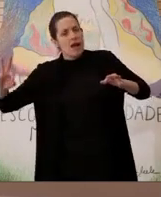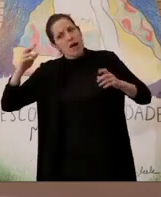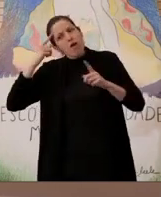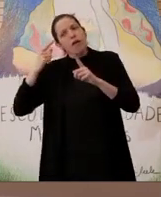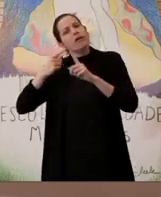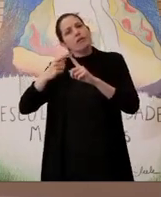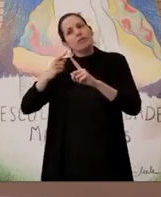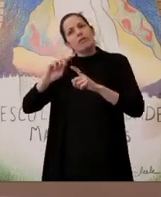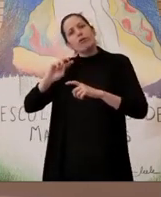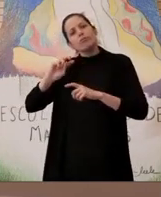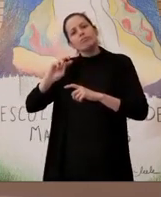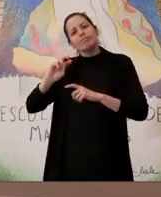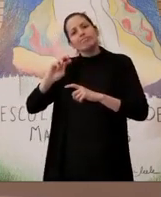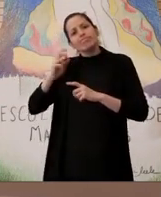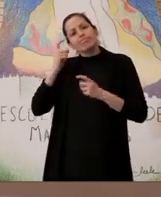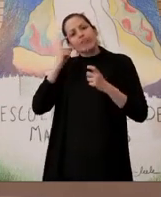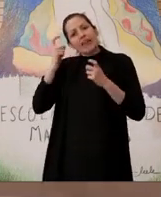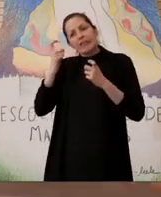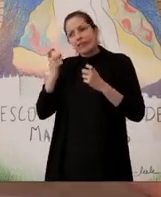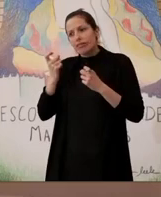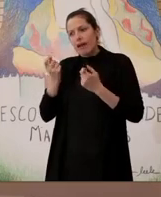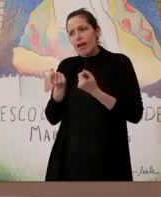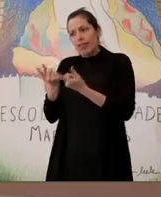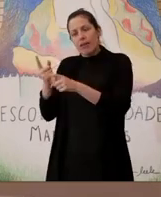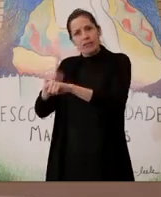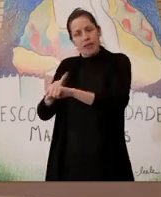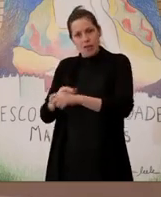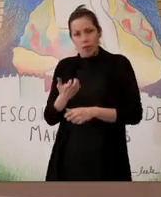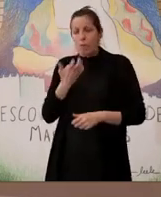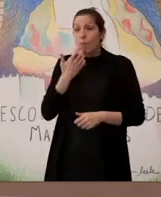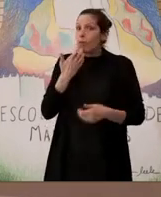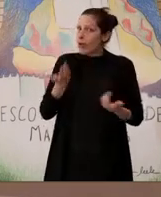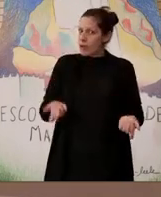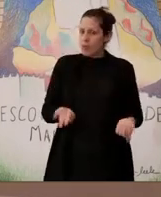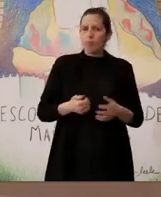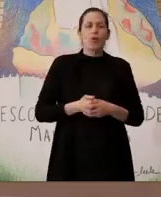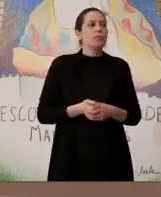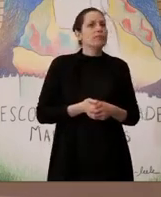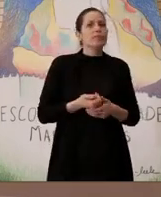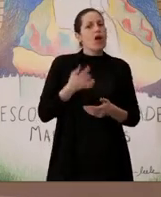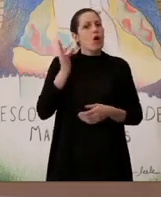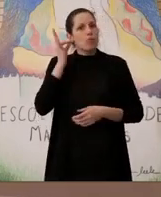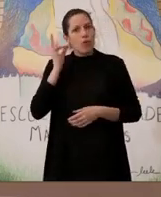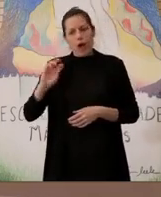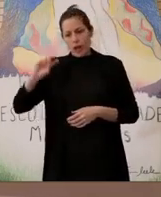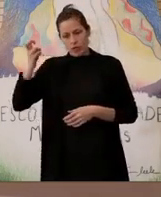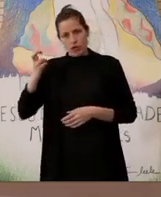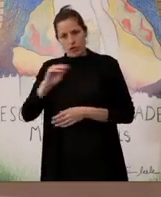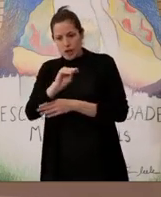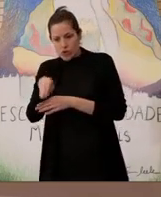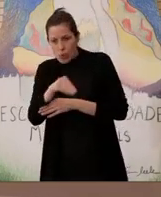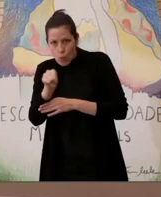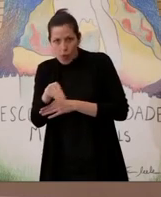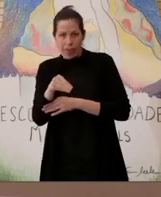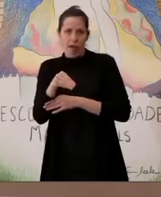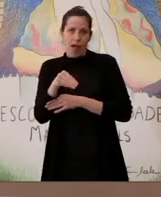más tempronte hay otras mujeres que están cuidando muchas veces dos nos osillas paise o personas